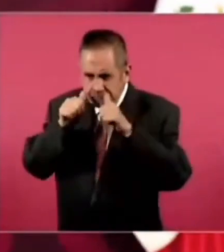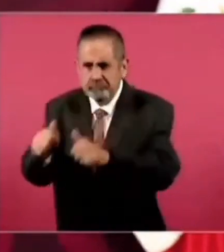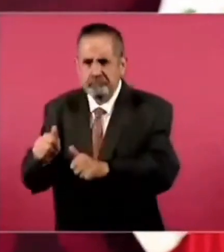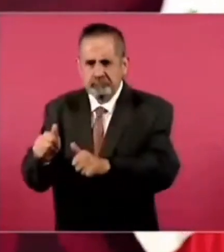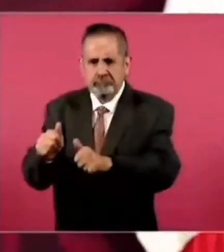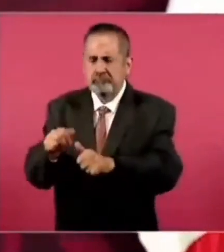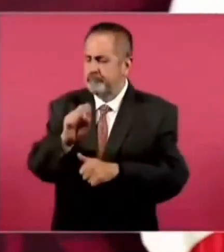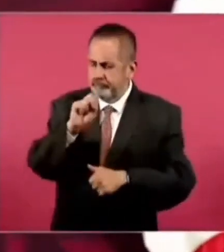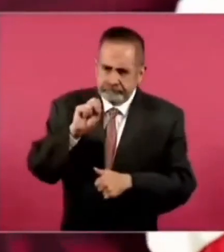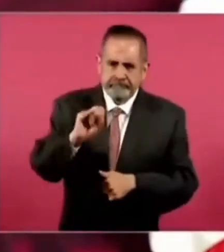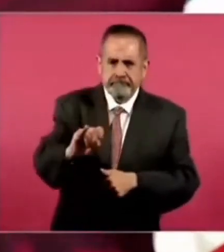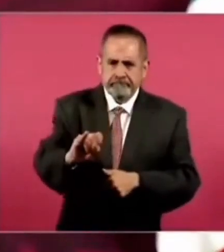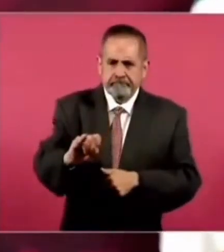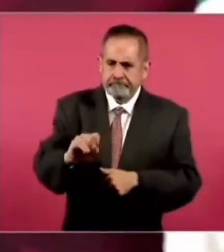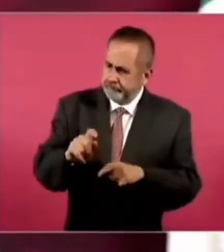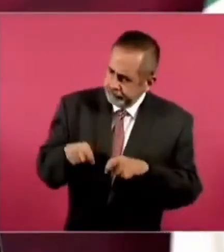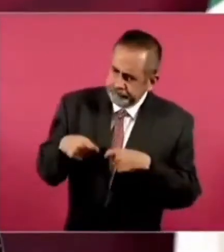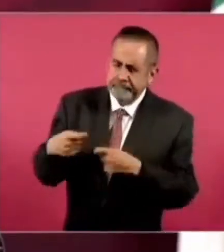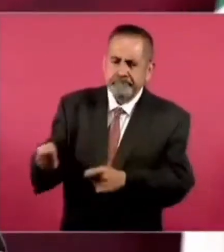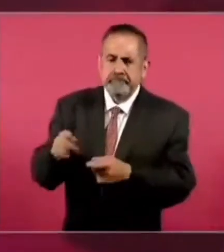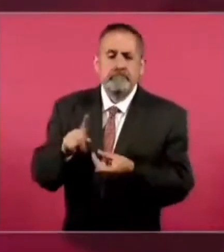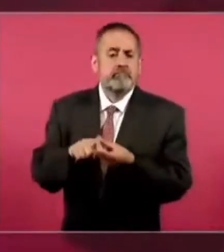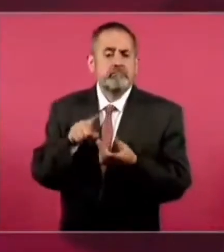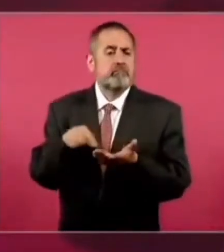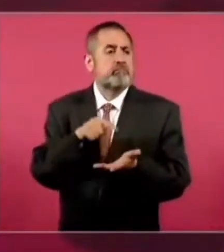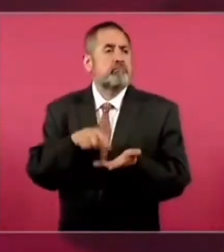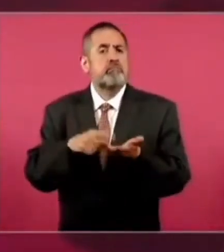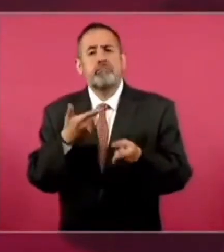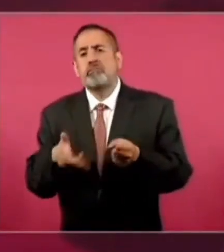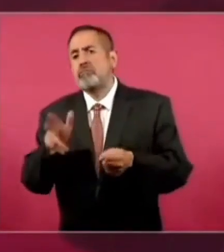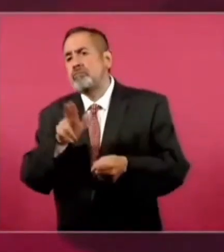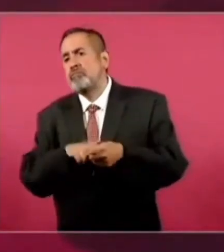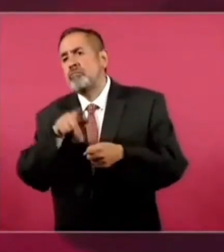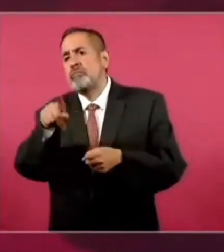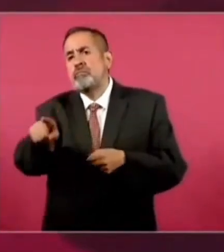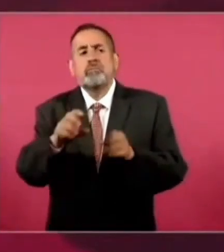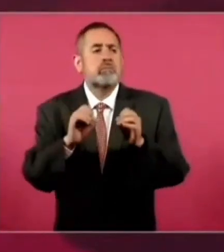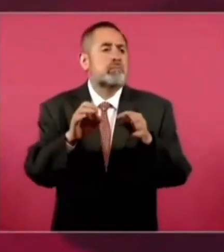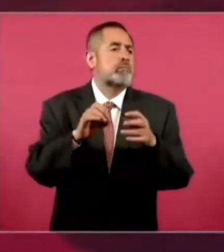ser atendido en un centro de salud, en un hospital,